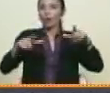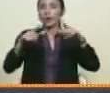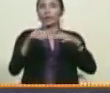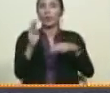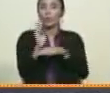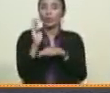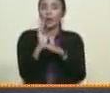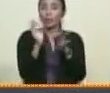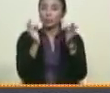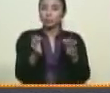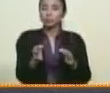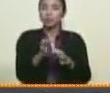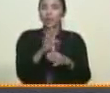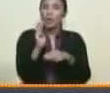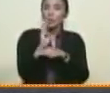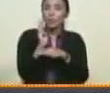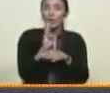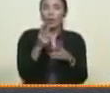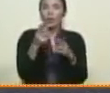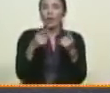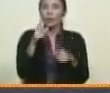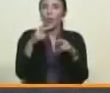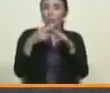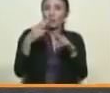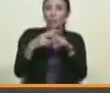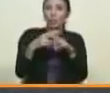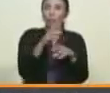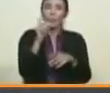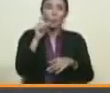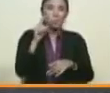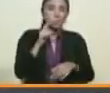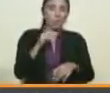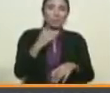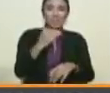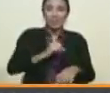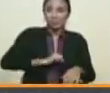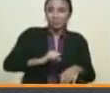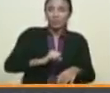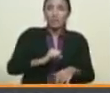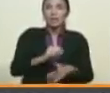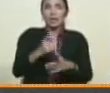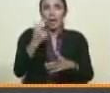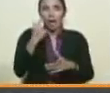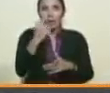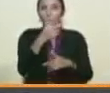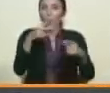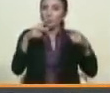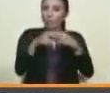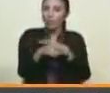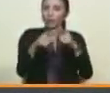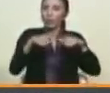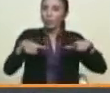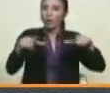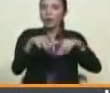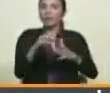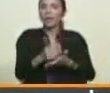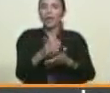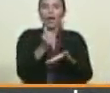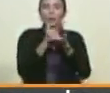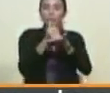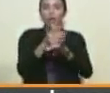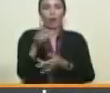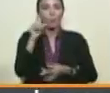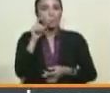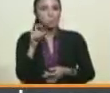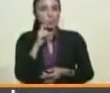riesgo obstétrico nos encontramos en el área de obstetricia estamos inaugurando el módulo de obstetricia y el módulo de emergencia pediátrica